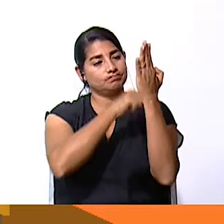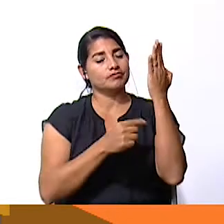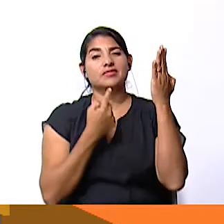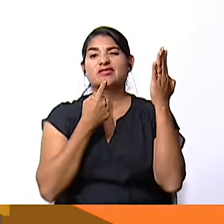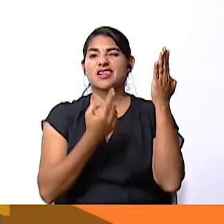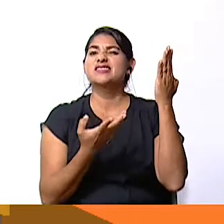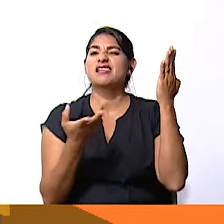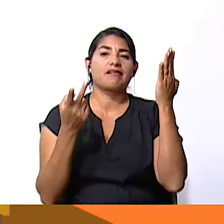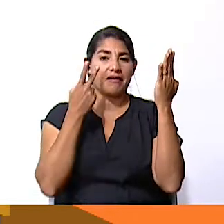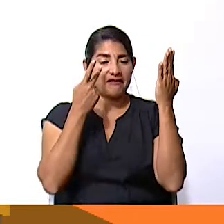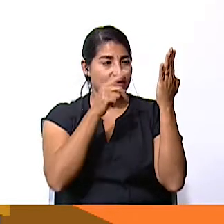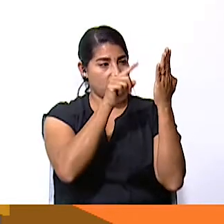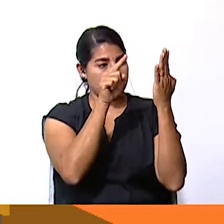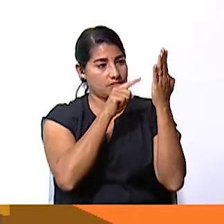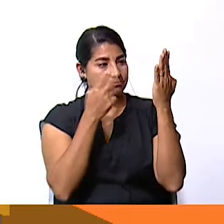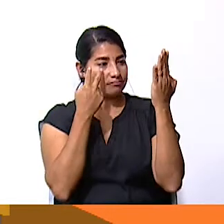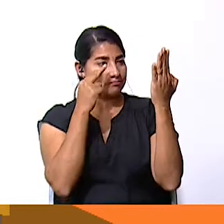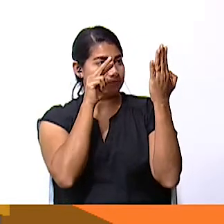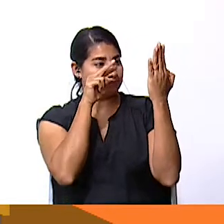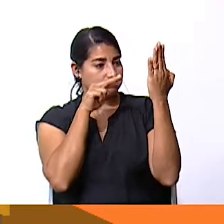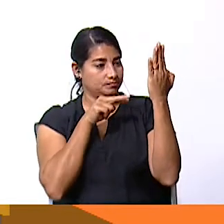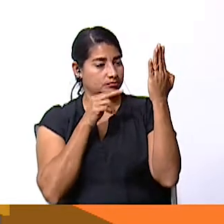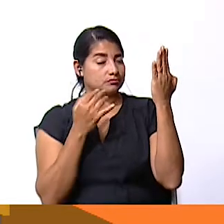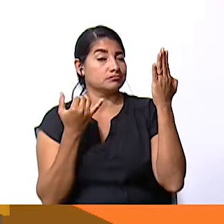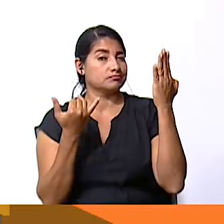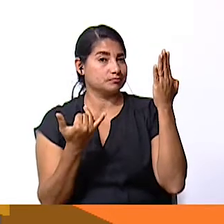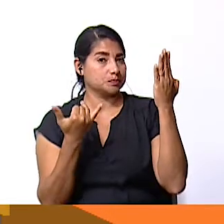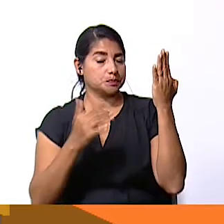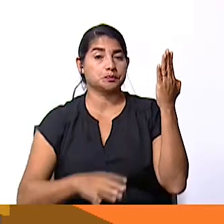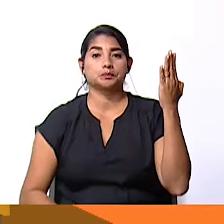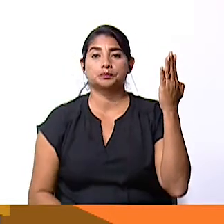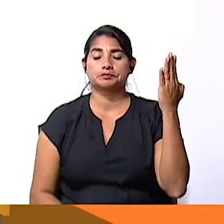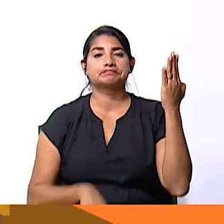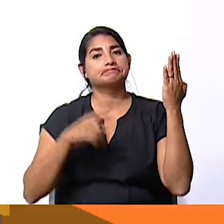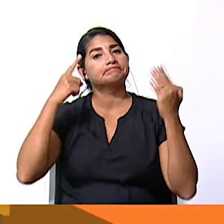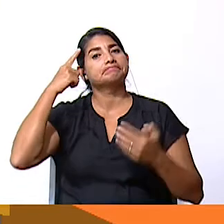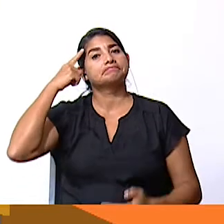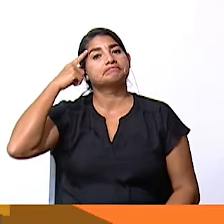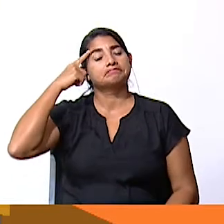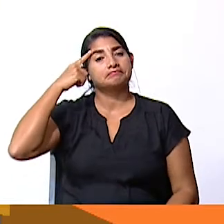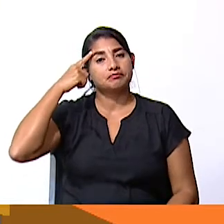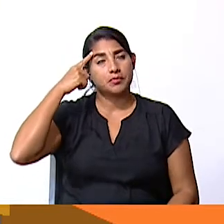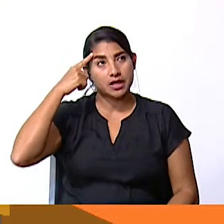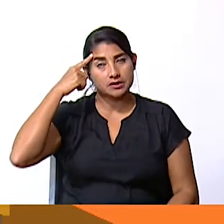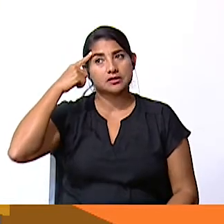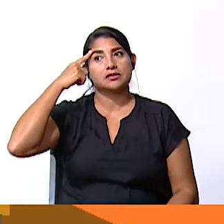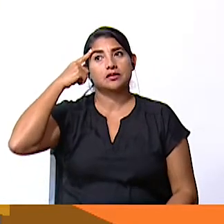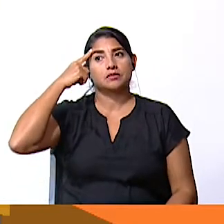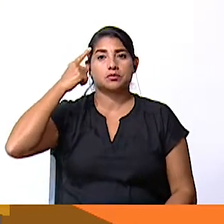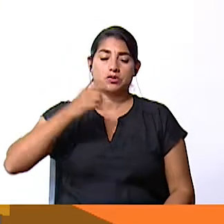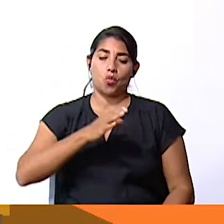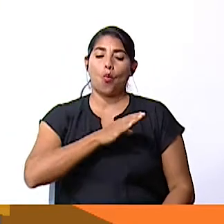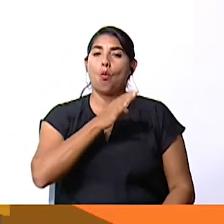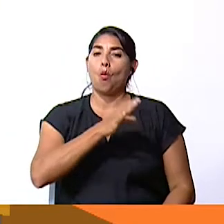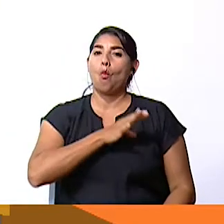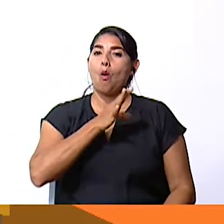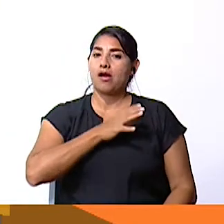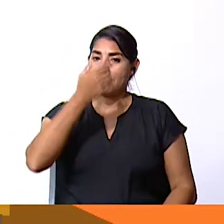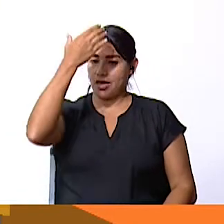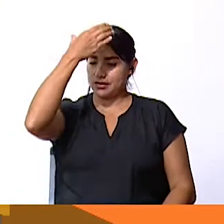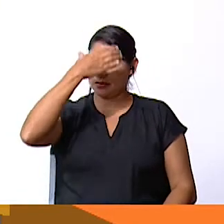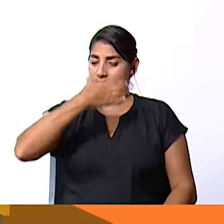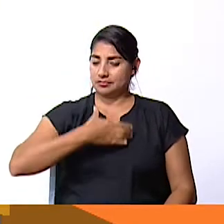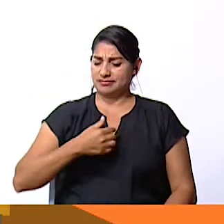mencionar. Excelente. Ahora, vamos a pensar en esas cualidades. ¿Qué